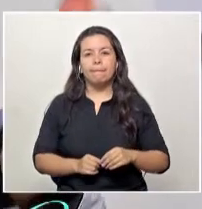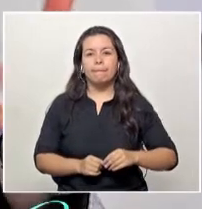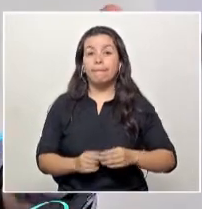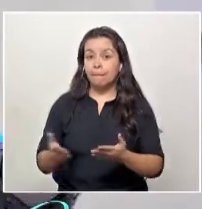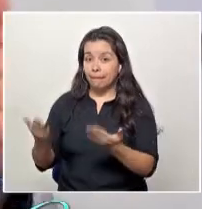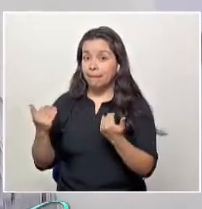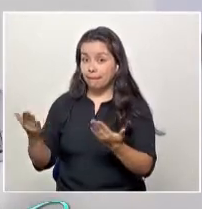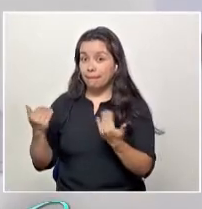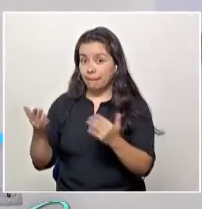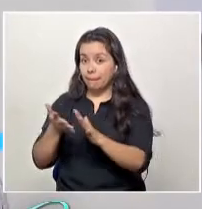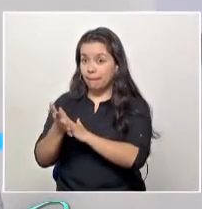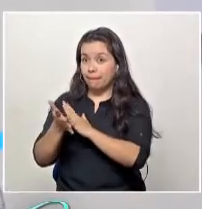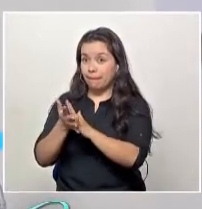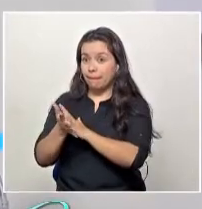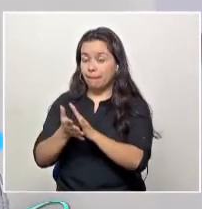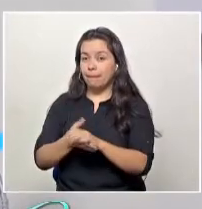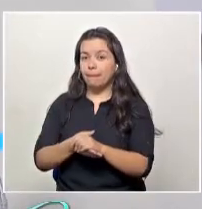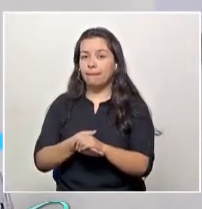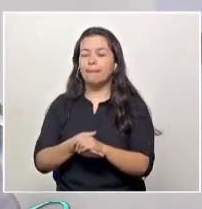Siga Orlando, siga.